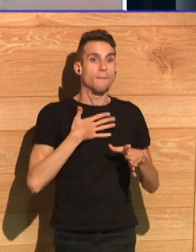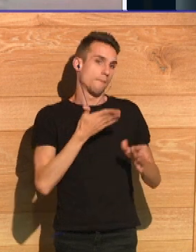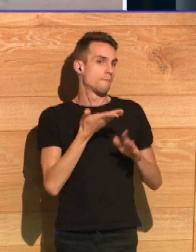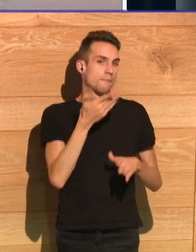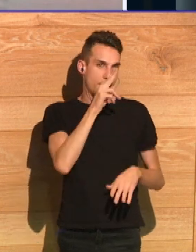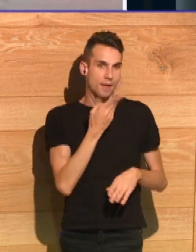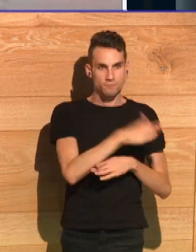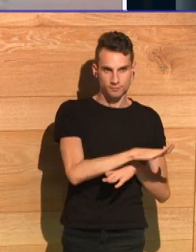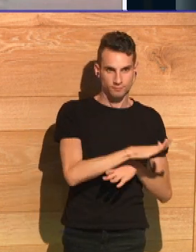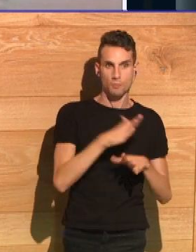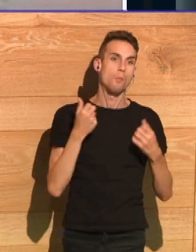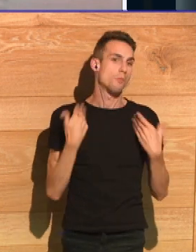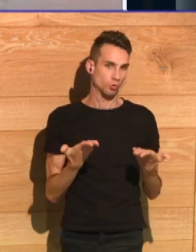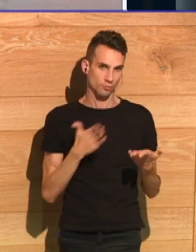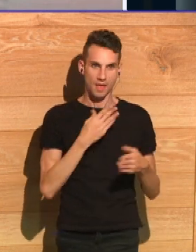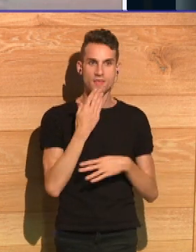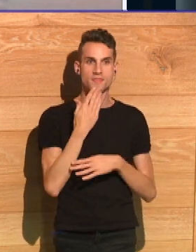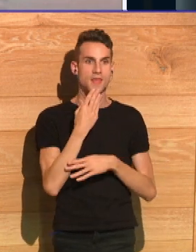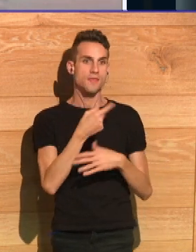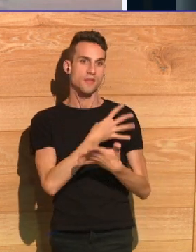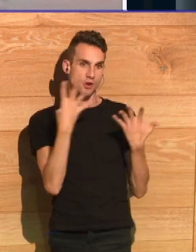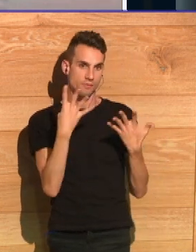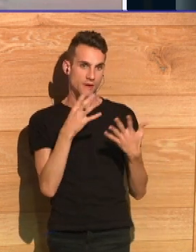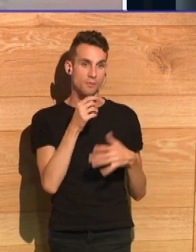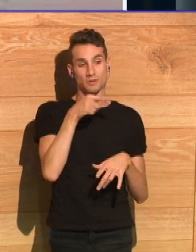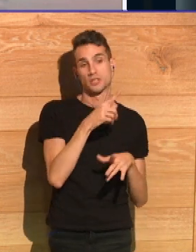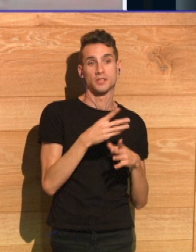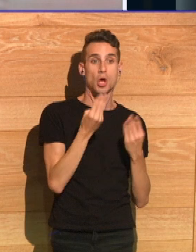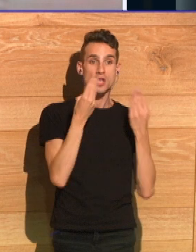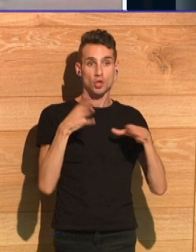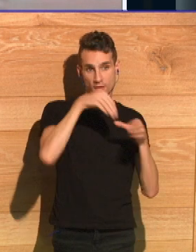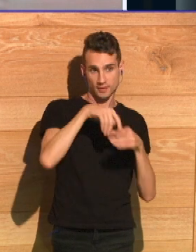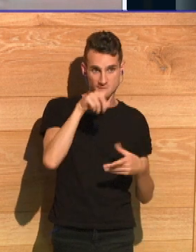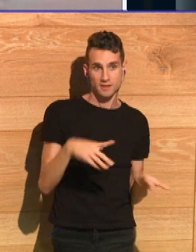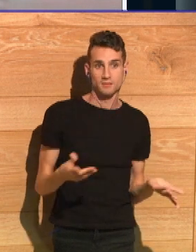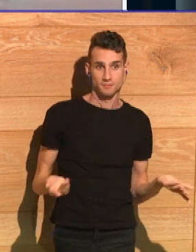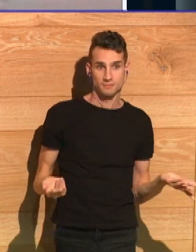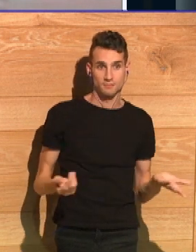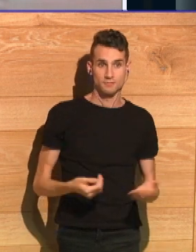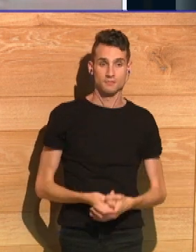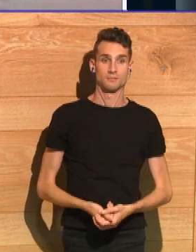yo tenía 19 años. Y bueno, eso fue parte de la historia también. Y